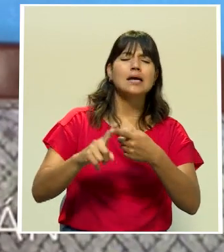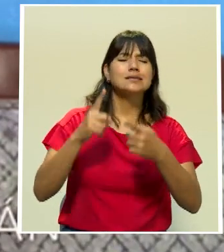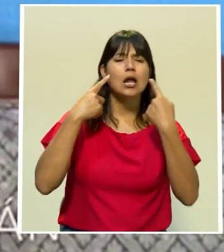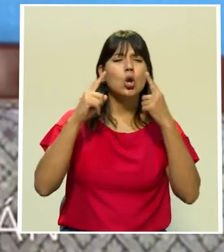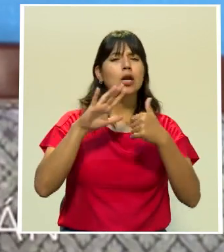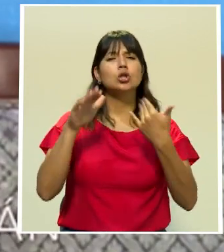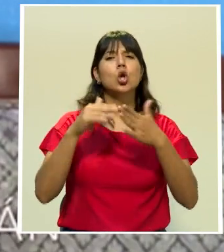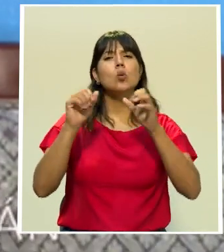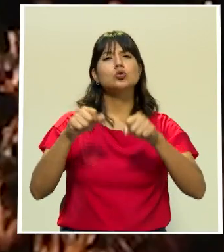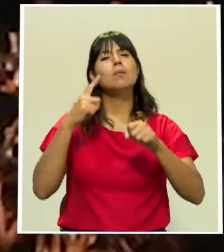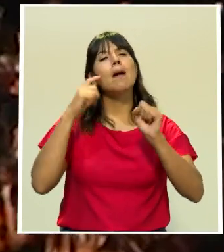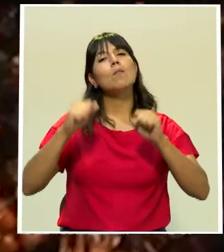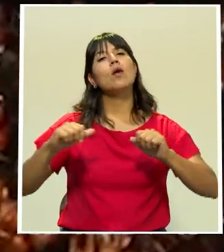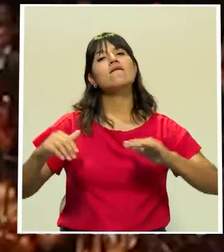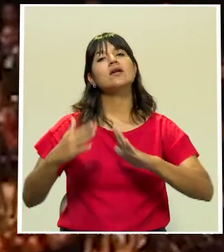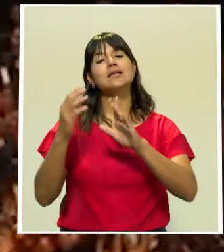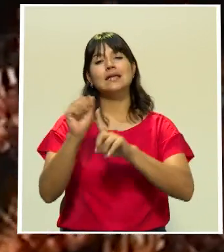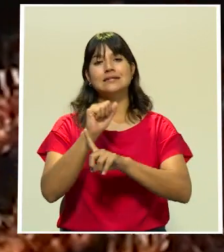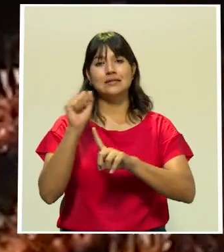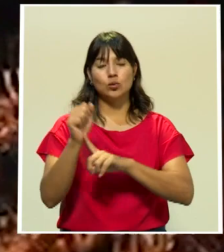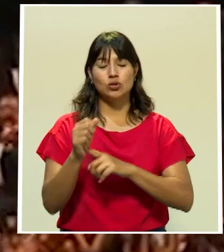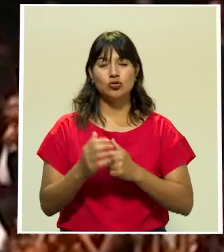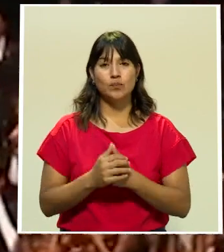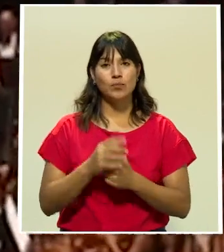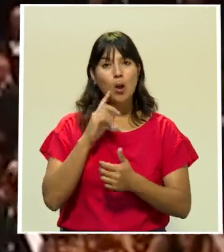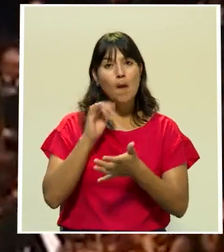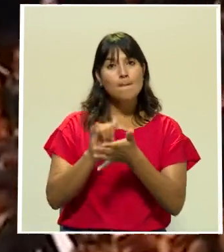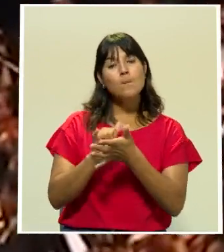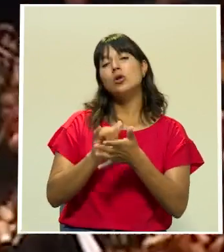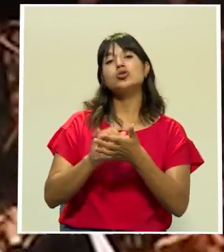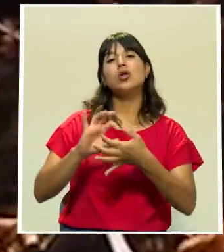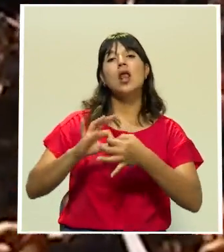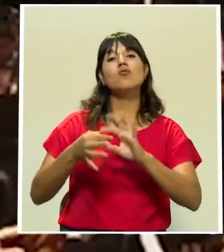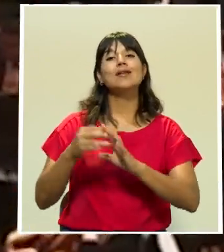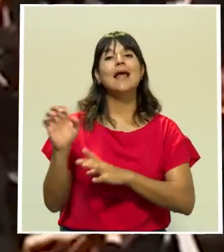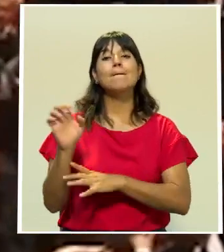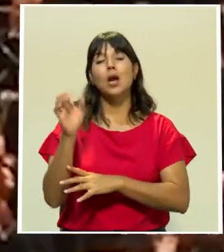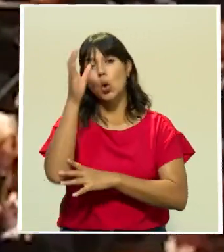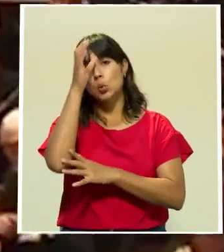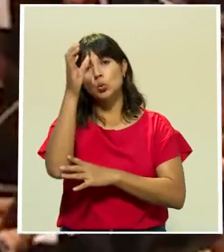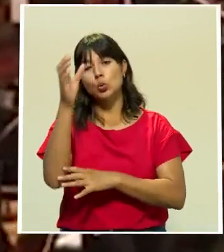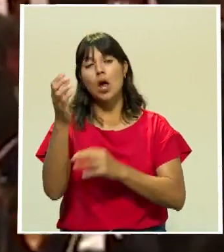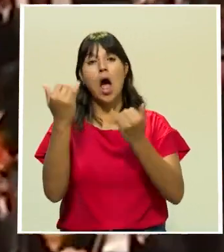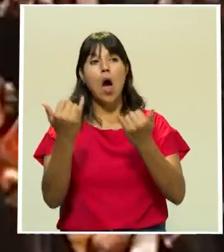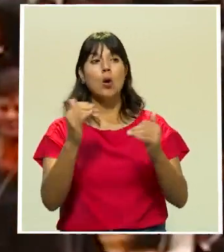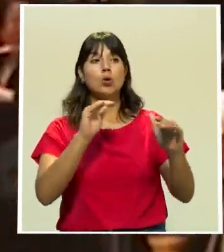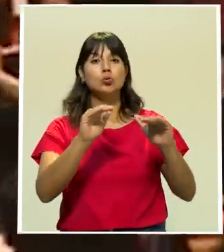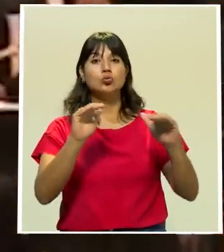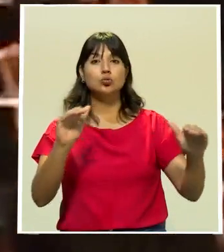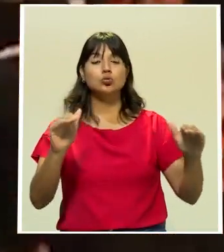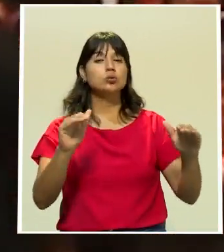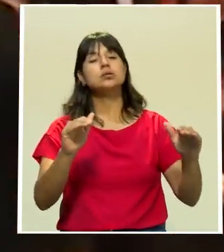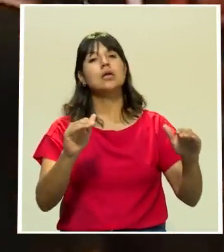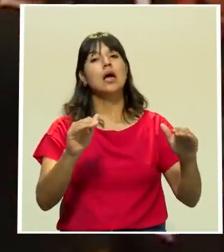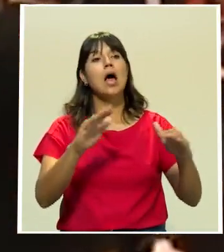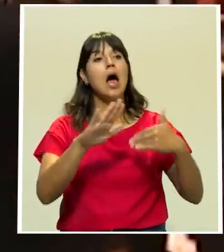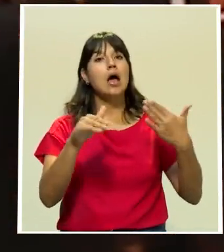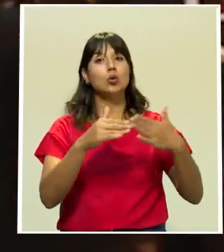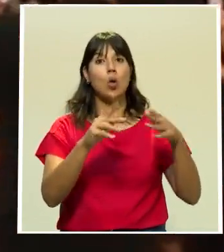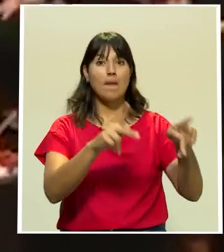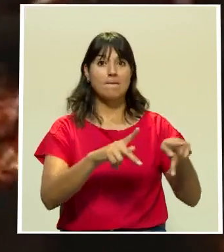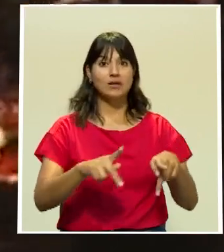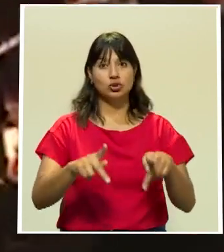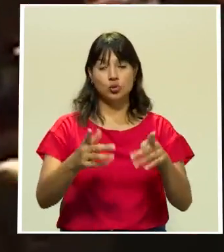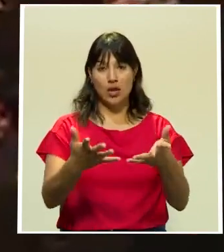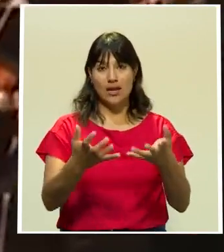enfrentar esta situación. Debido a esta situación, la Red Emergencia Cultural hace una convocatoria al sector y a todas las personas